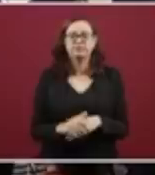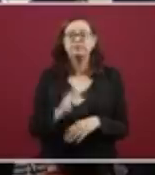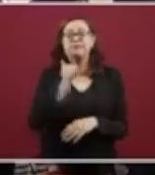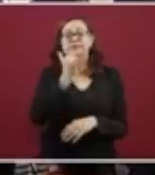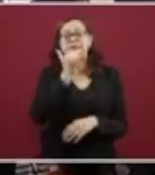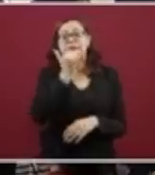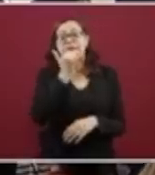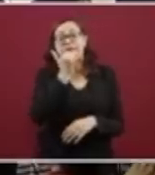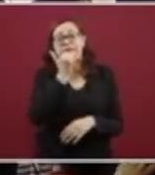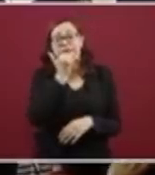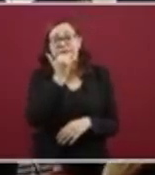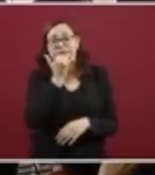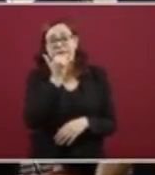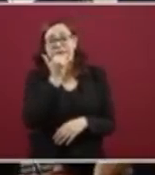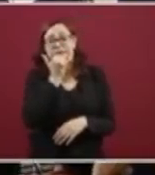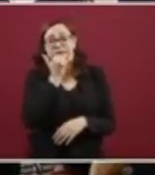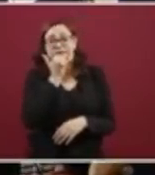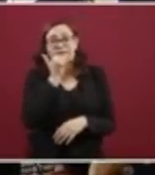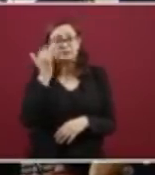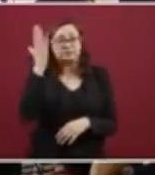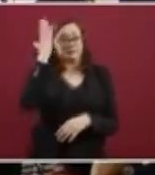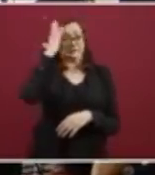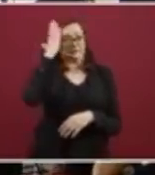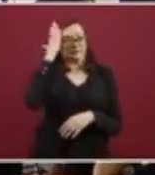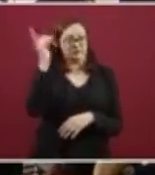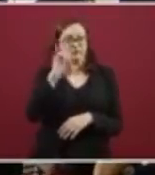Perdón, alcalde.